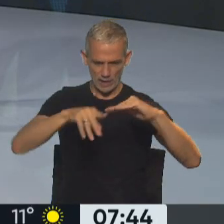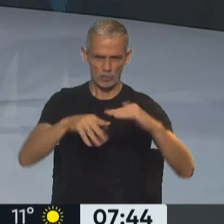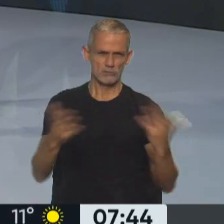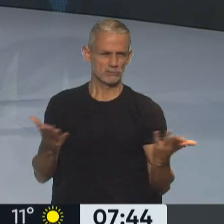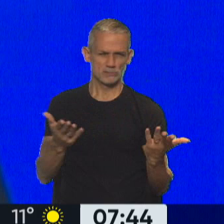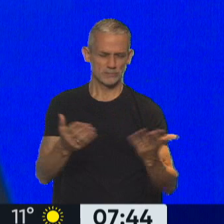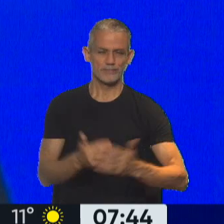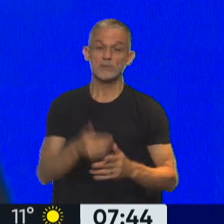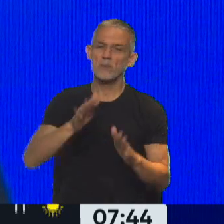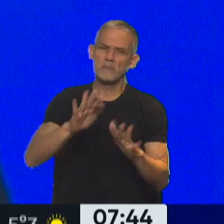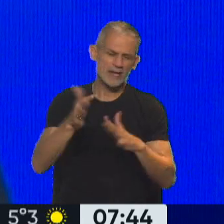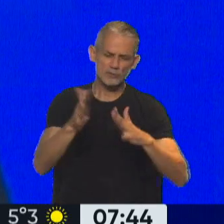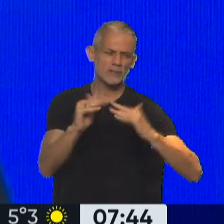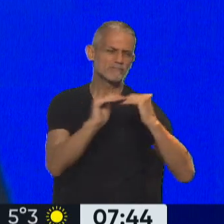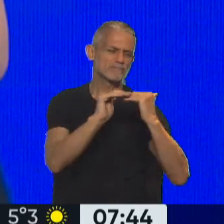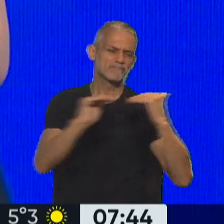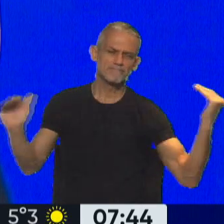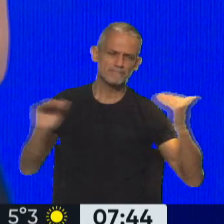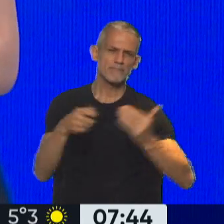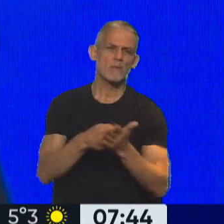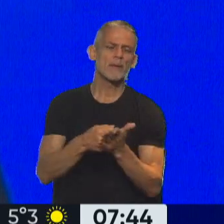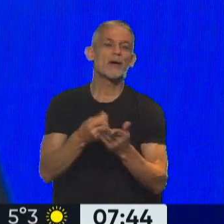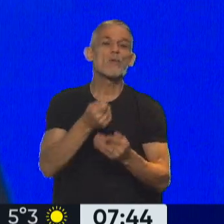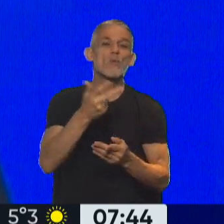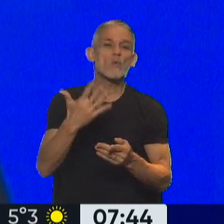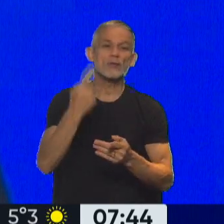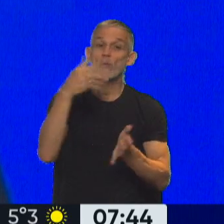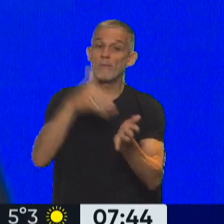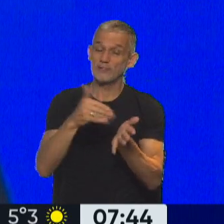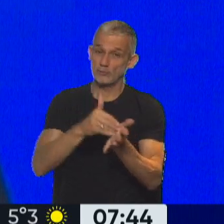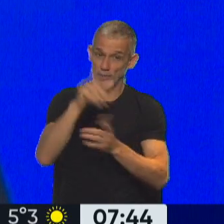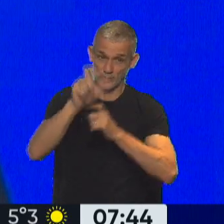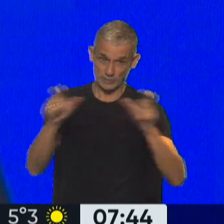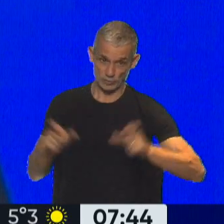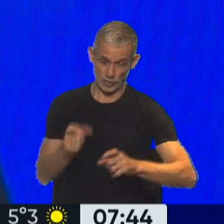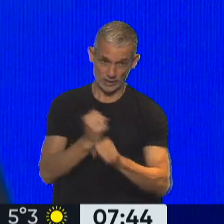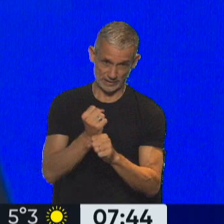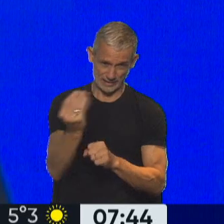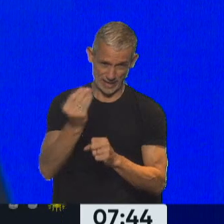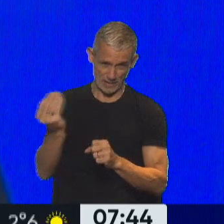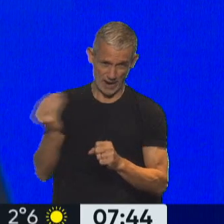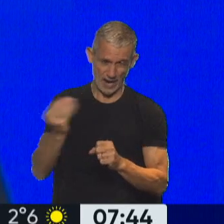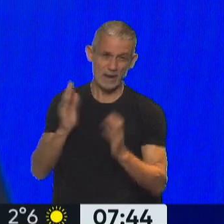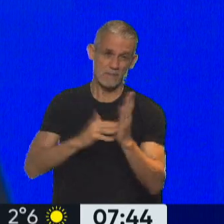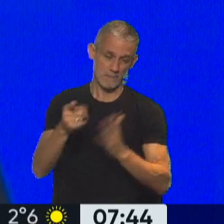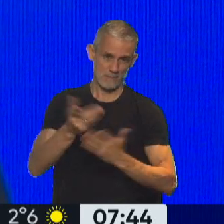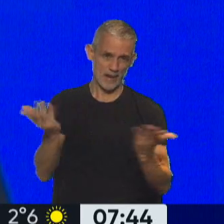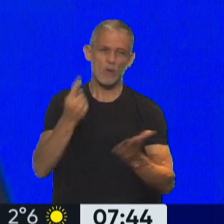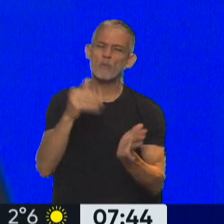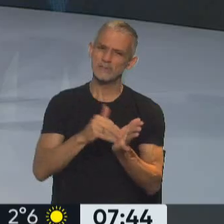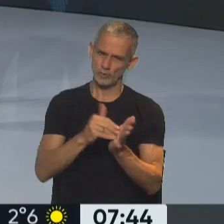la idea es que más o menos se mantengan pagando el impuesto a las ganancias 1 millón de trabajadores hoy en relación de dependencia, ¿no es